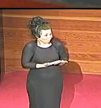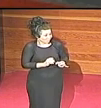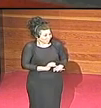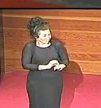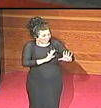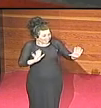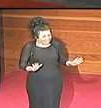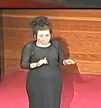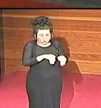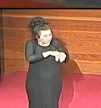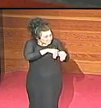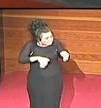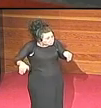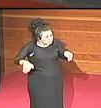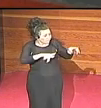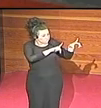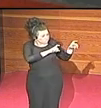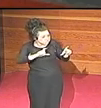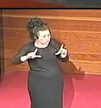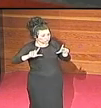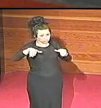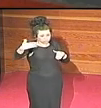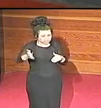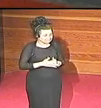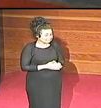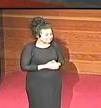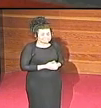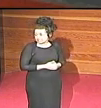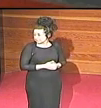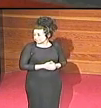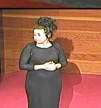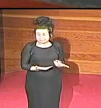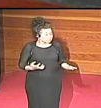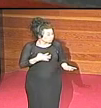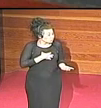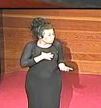esta exposición de fotografías. Siento no poder saludaros en euskera,